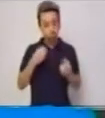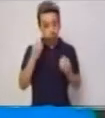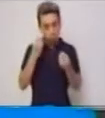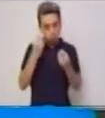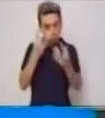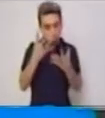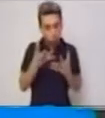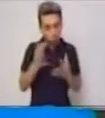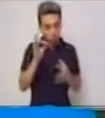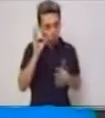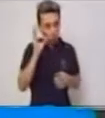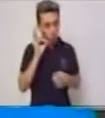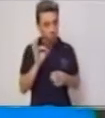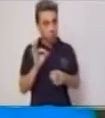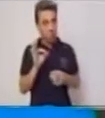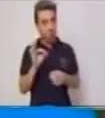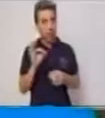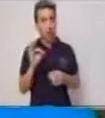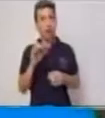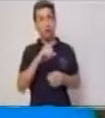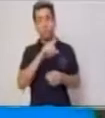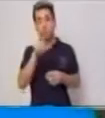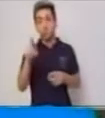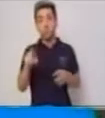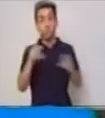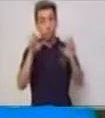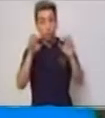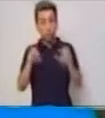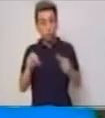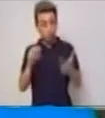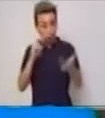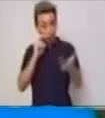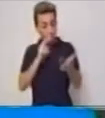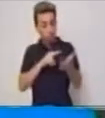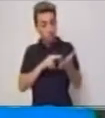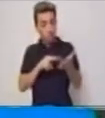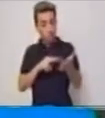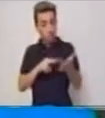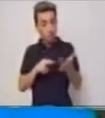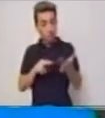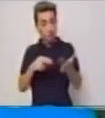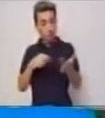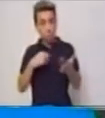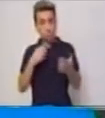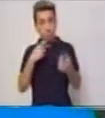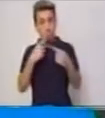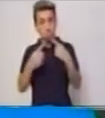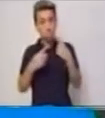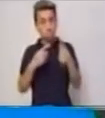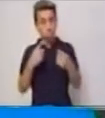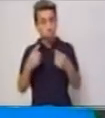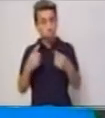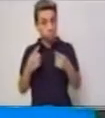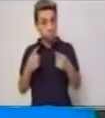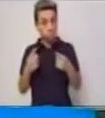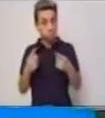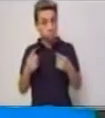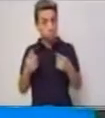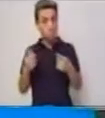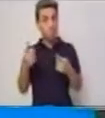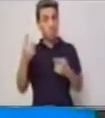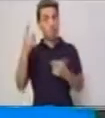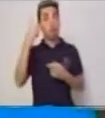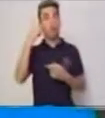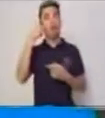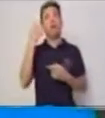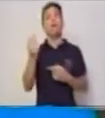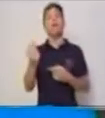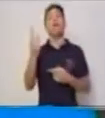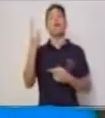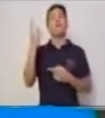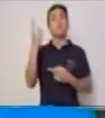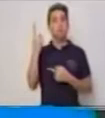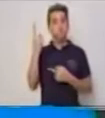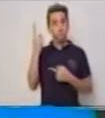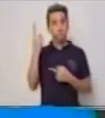mejor forma y que las personas que leen lo que nosotros estamos escribiendo van a poder comprendernos.